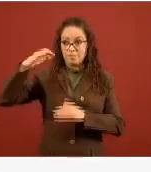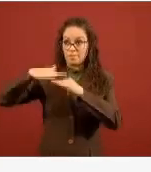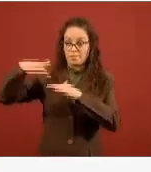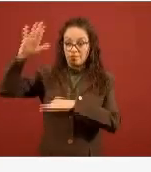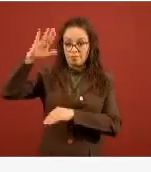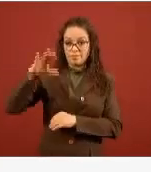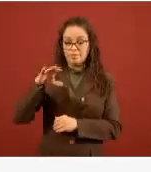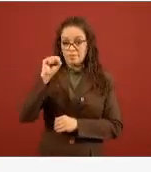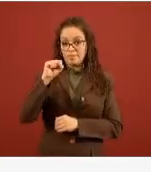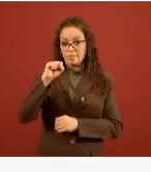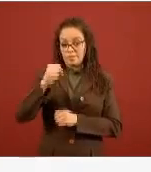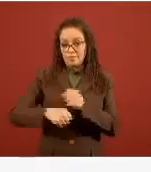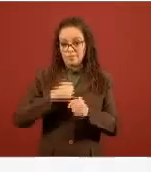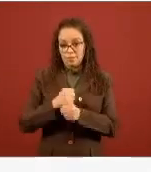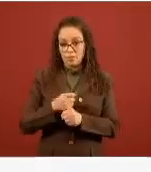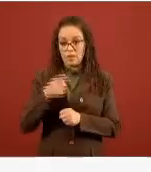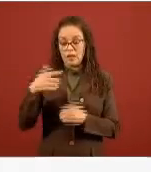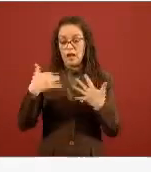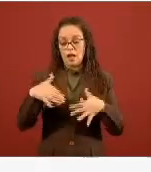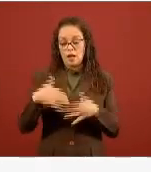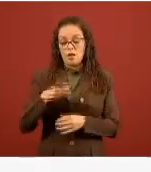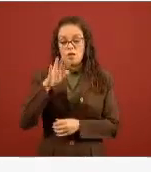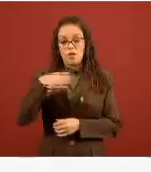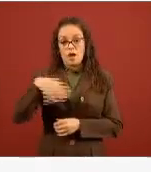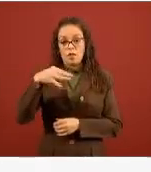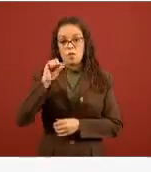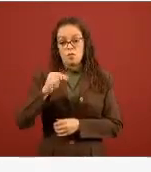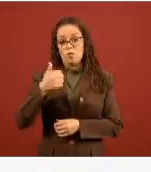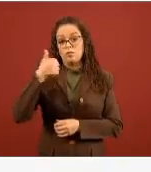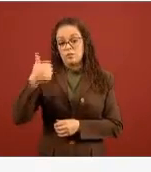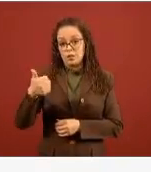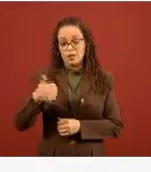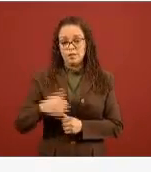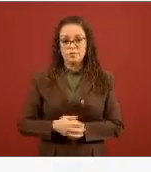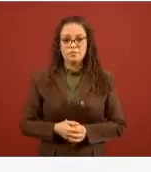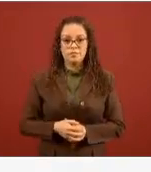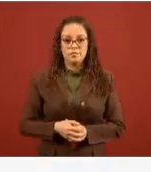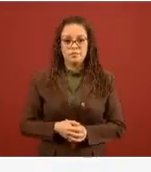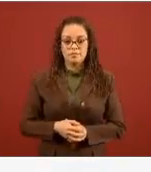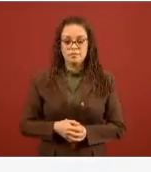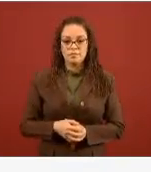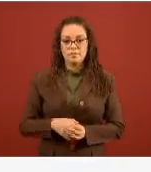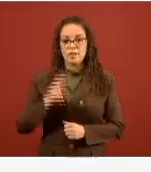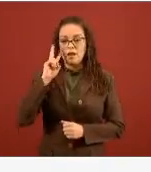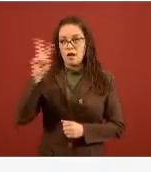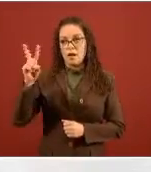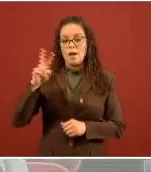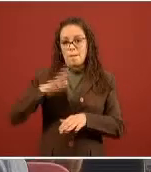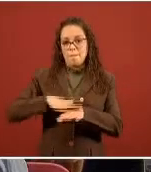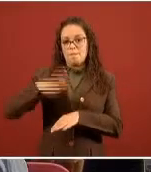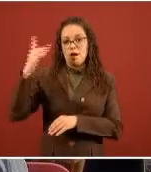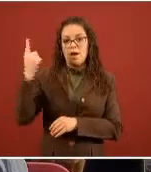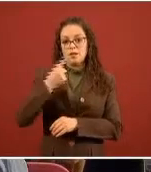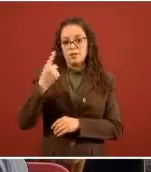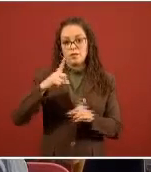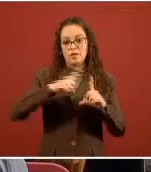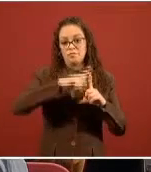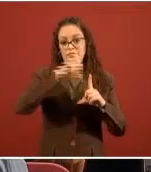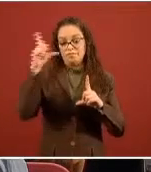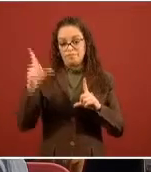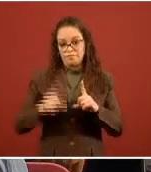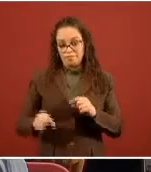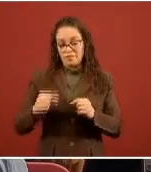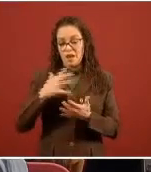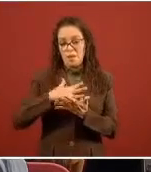a 14.6, ¿no? Es una letalidad mucho mayor que la observada a nivel nacional y es mucho mayor que la